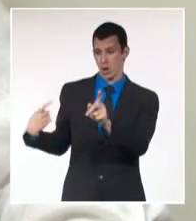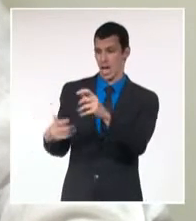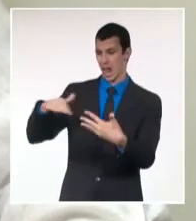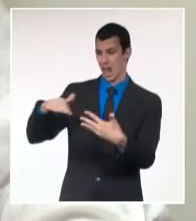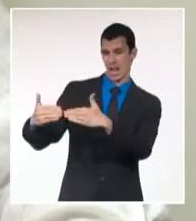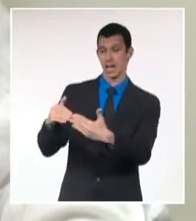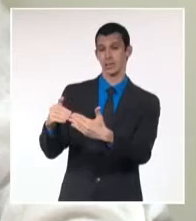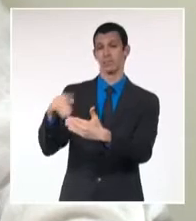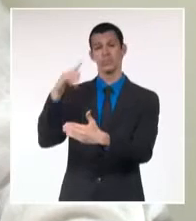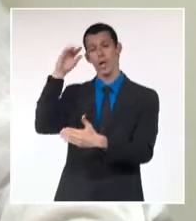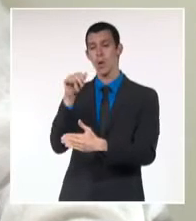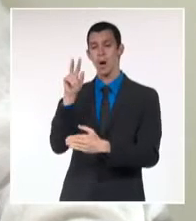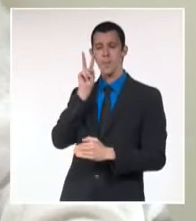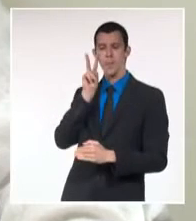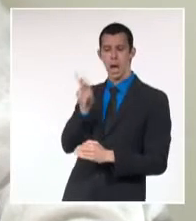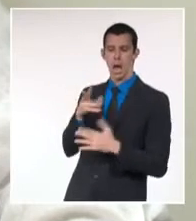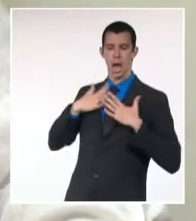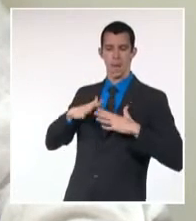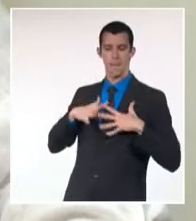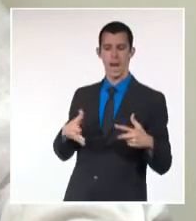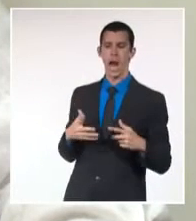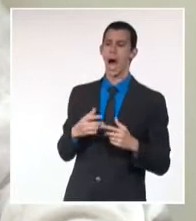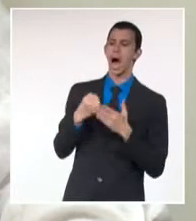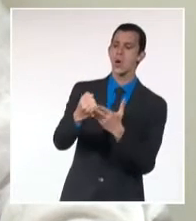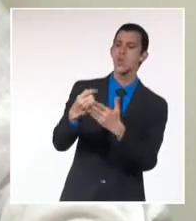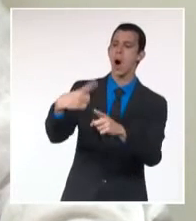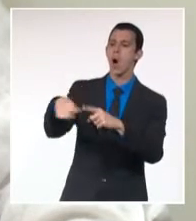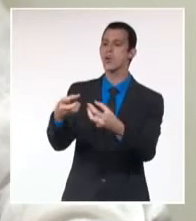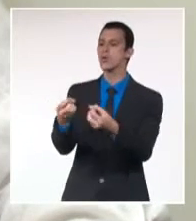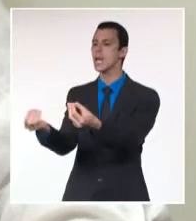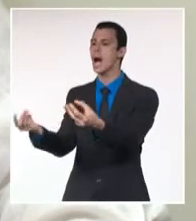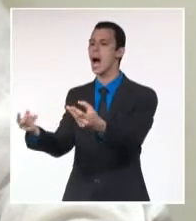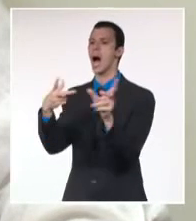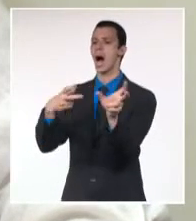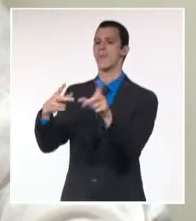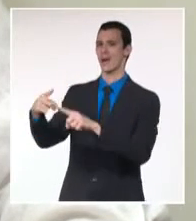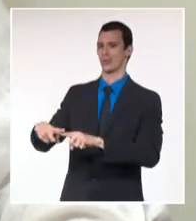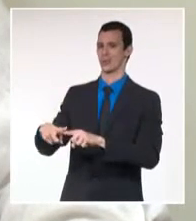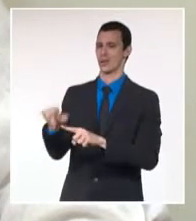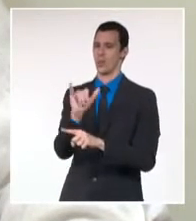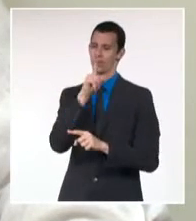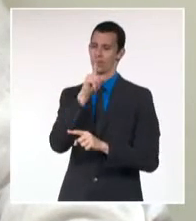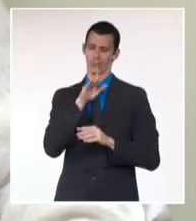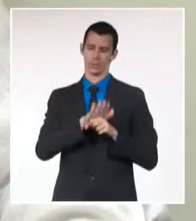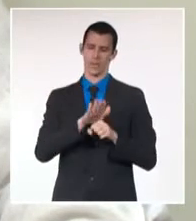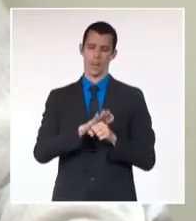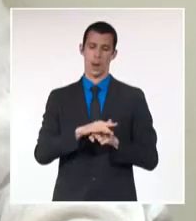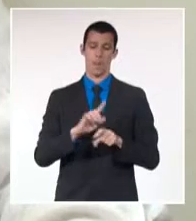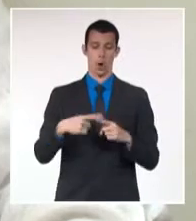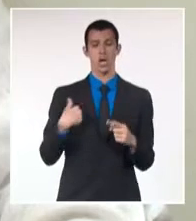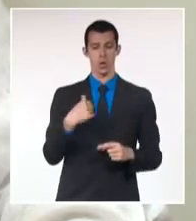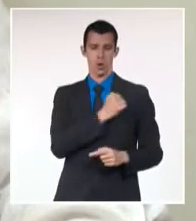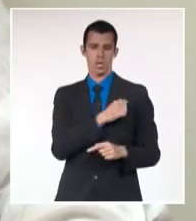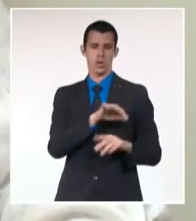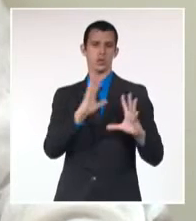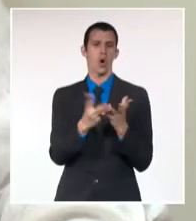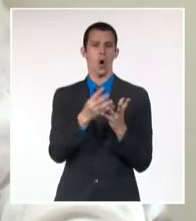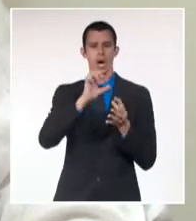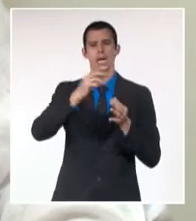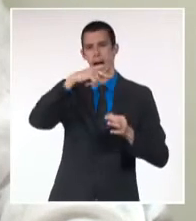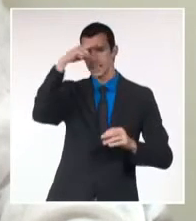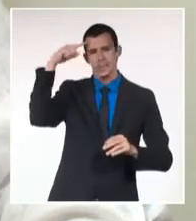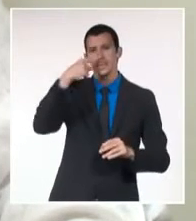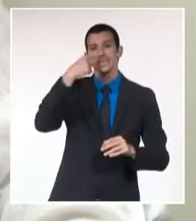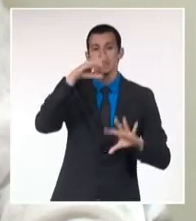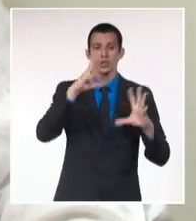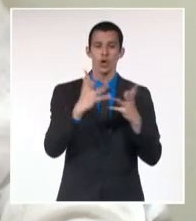segundo principal exportador de gas licuado hacia Europa. Y hay momentos en que, saliendo derrotados del enfrentamiento a la